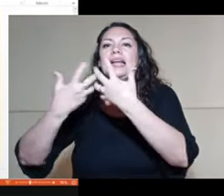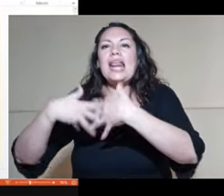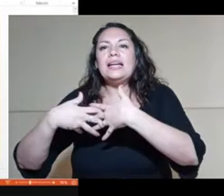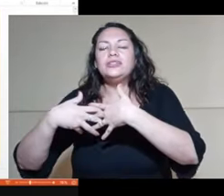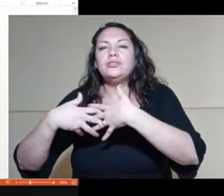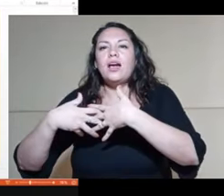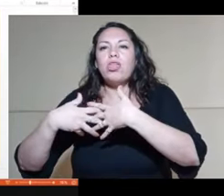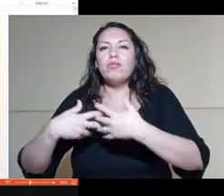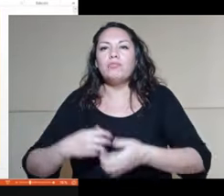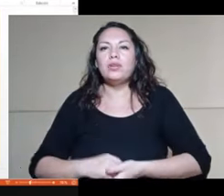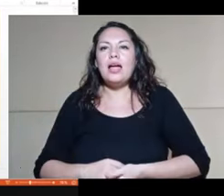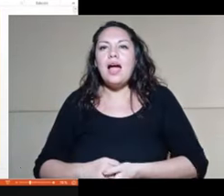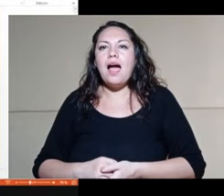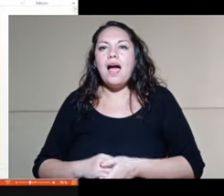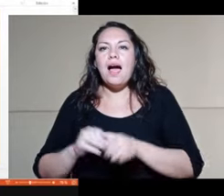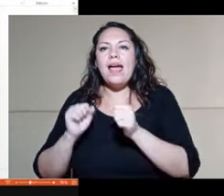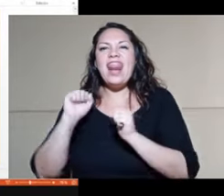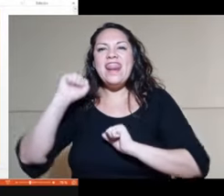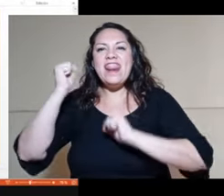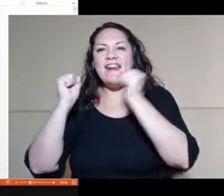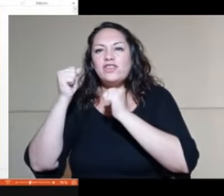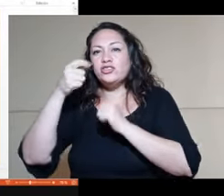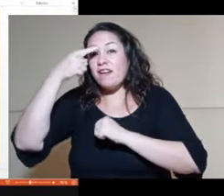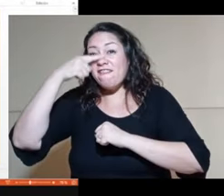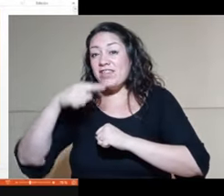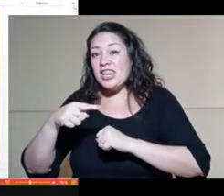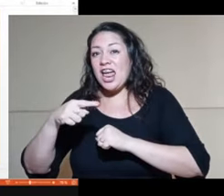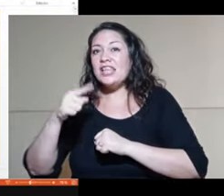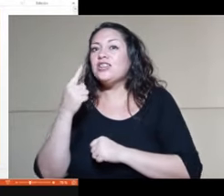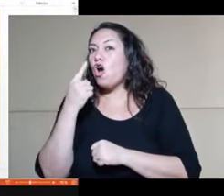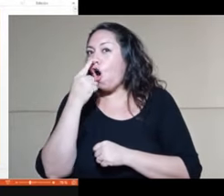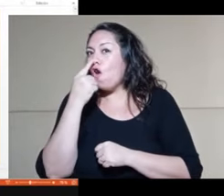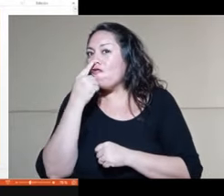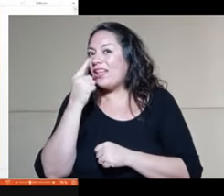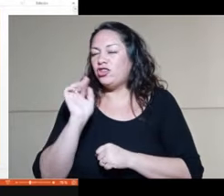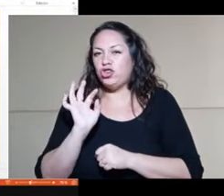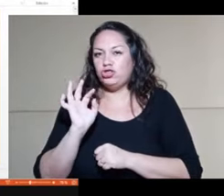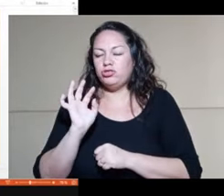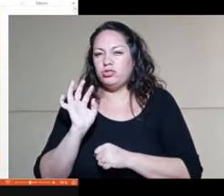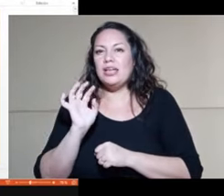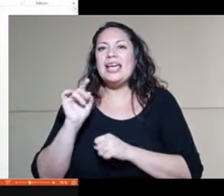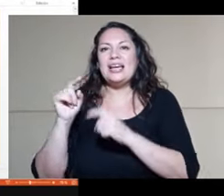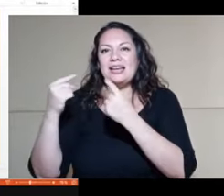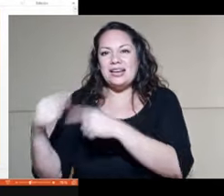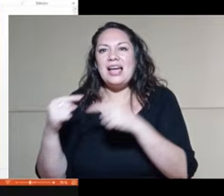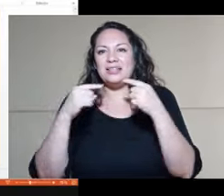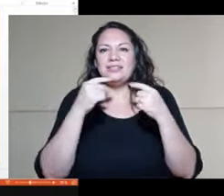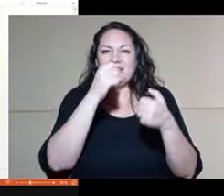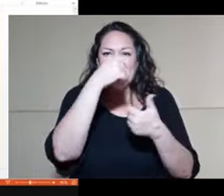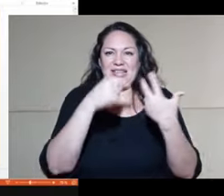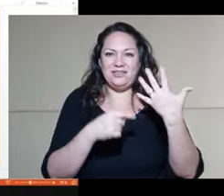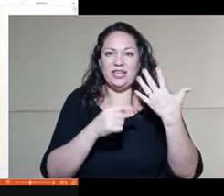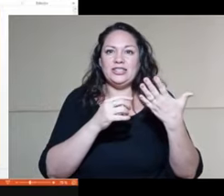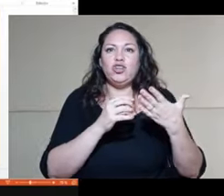Todo lo que tiene que ver con las terminaciones nerviosas a nivel olfatorio en la nariz. Esa es